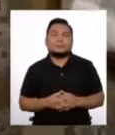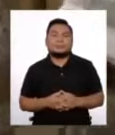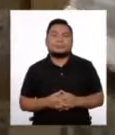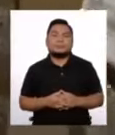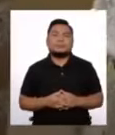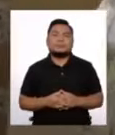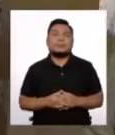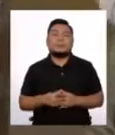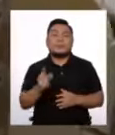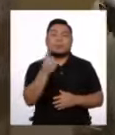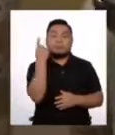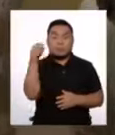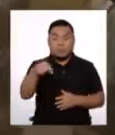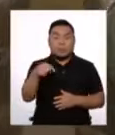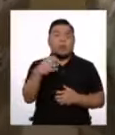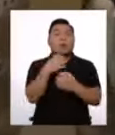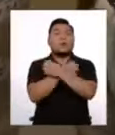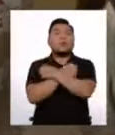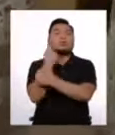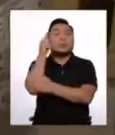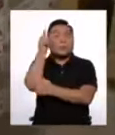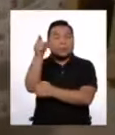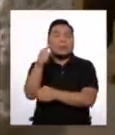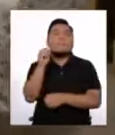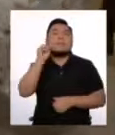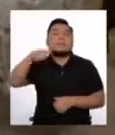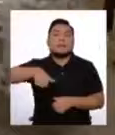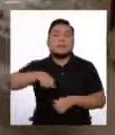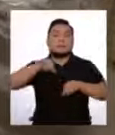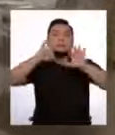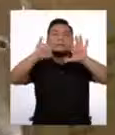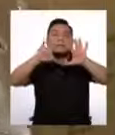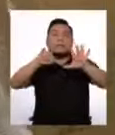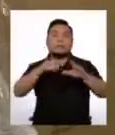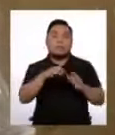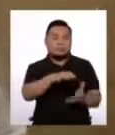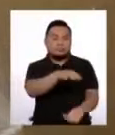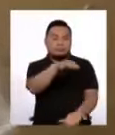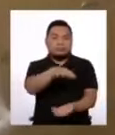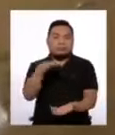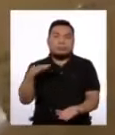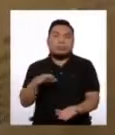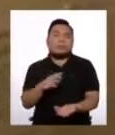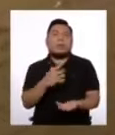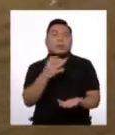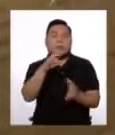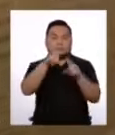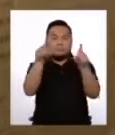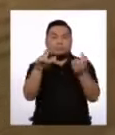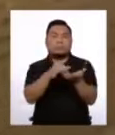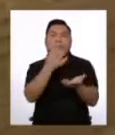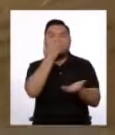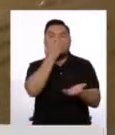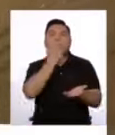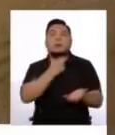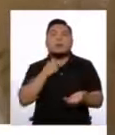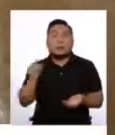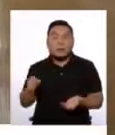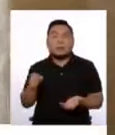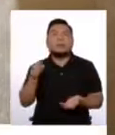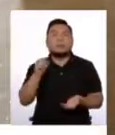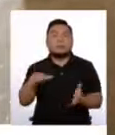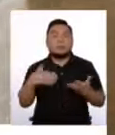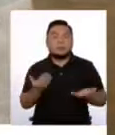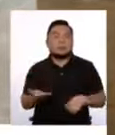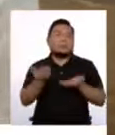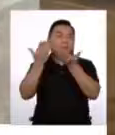Solamente para Lambayeque vamos a llevar el día de mañana seis equipos. Se va a poder ampliar la capacidad